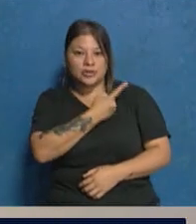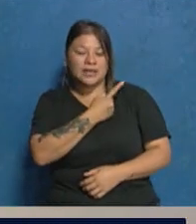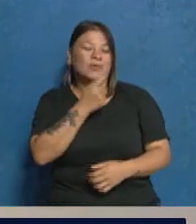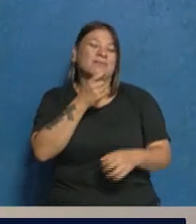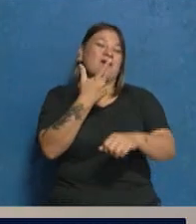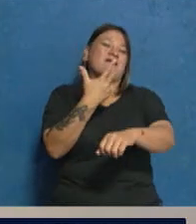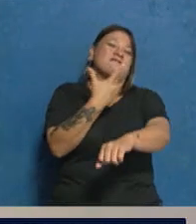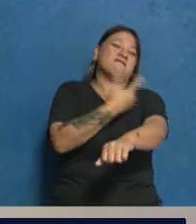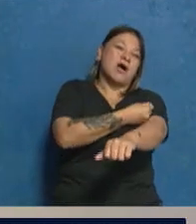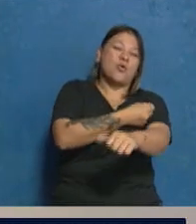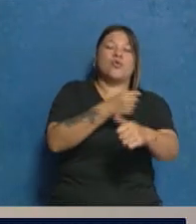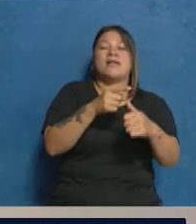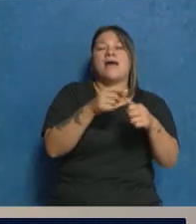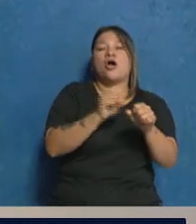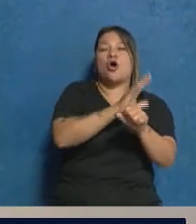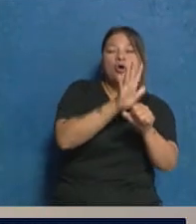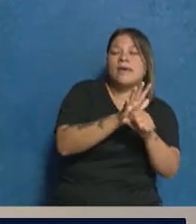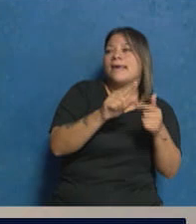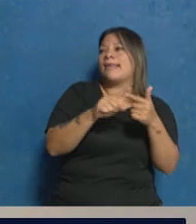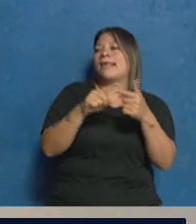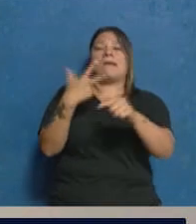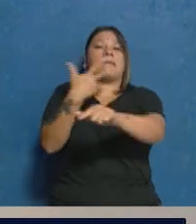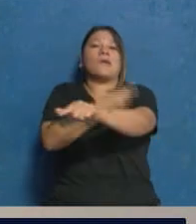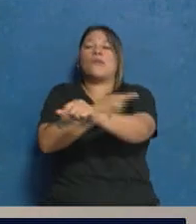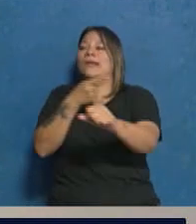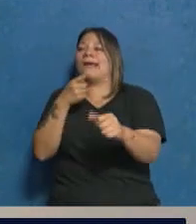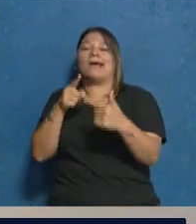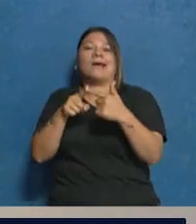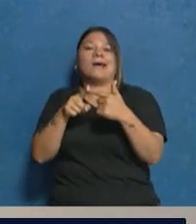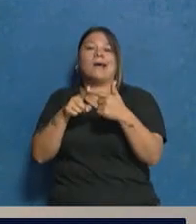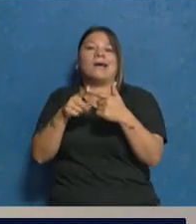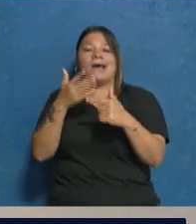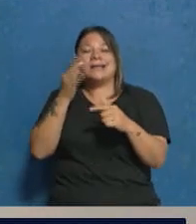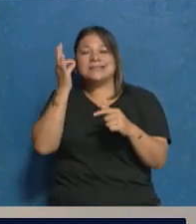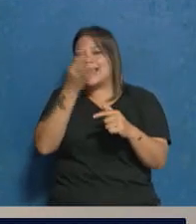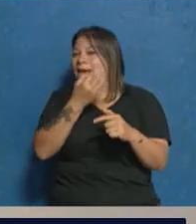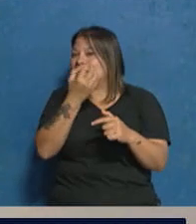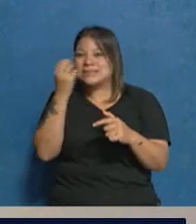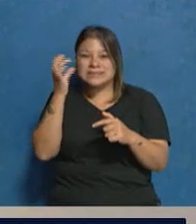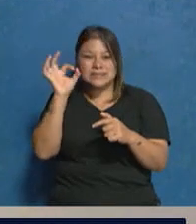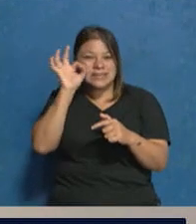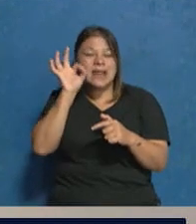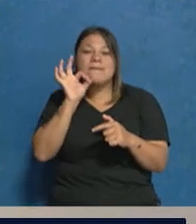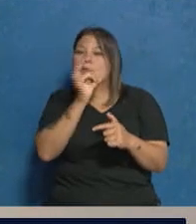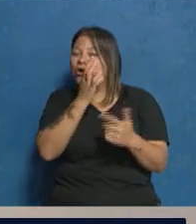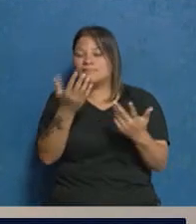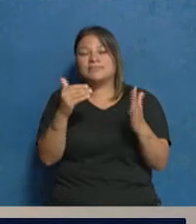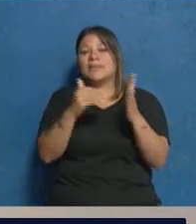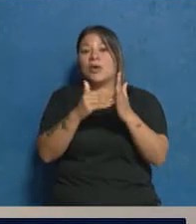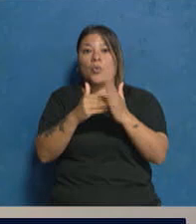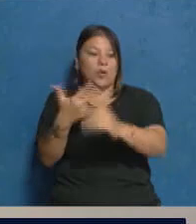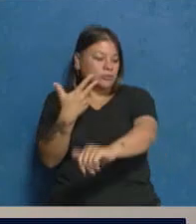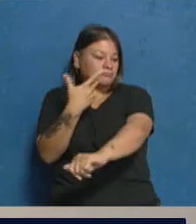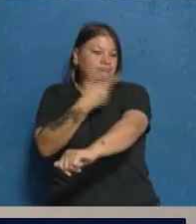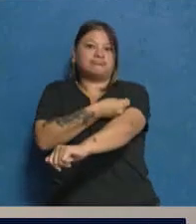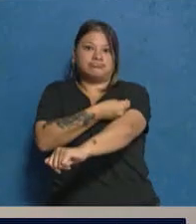SARS-CoV-2, contra agentes infecciosos o sarampión, cualquiera, vos estás, lo que estás introduciendo cuando te pinchás el brazo es